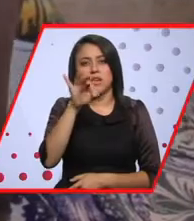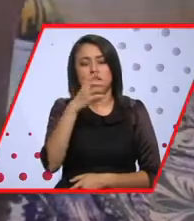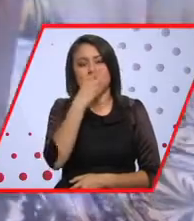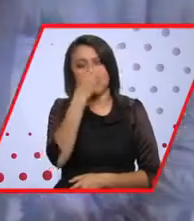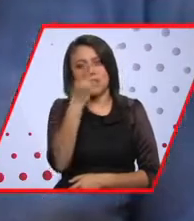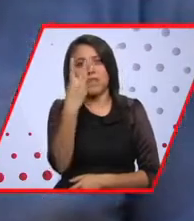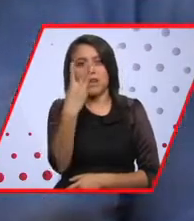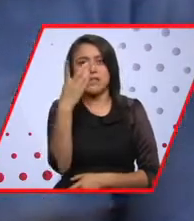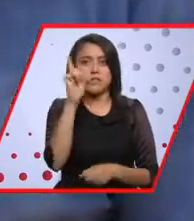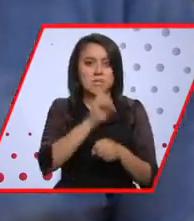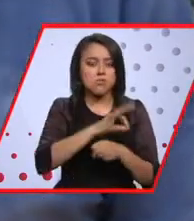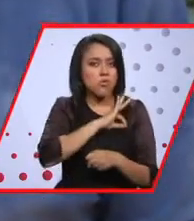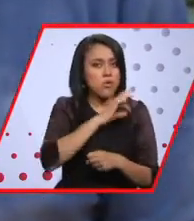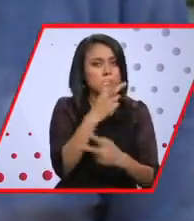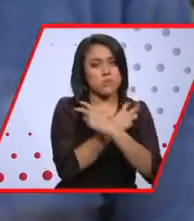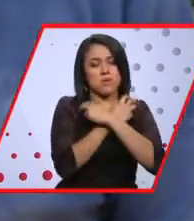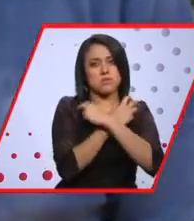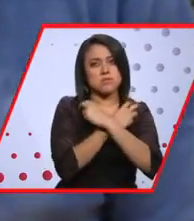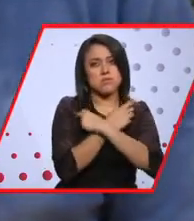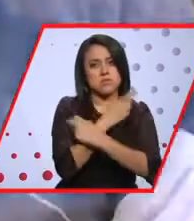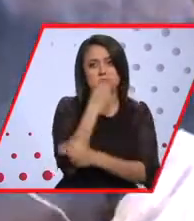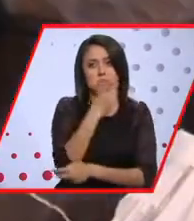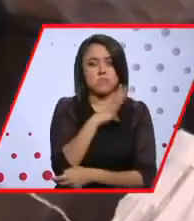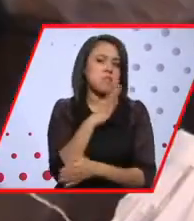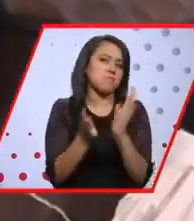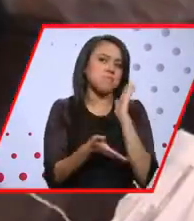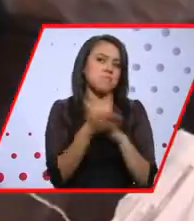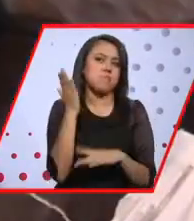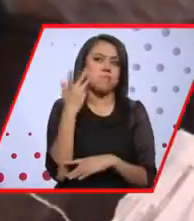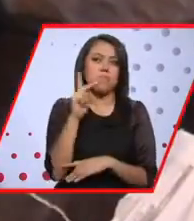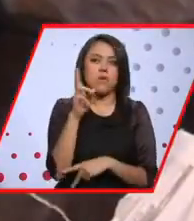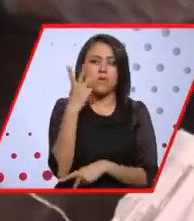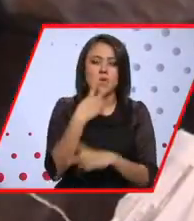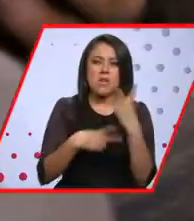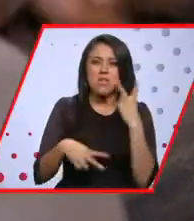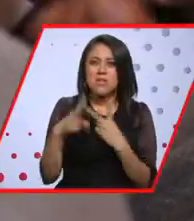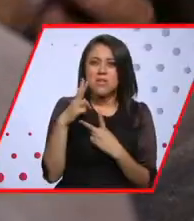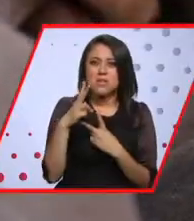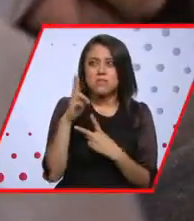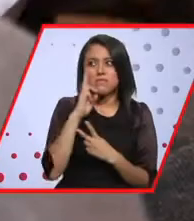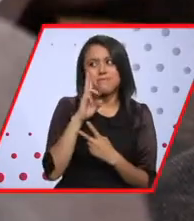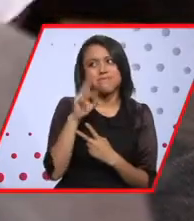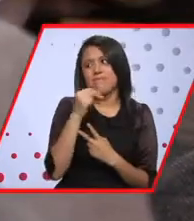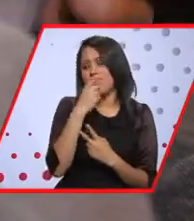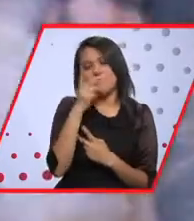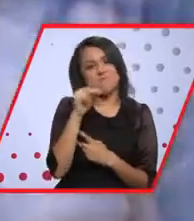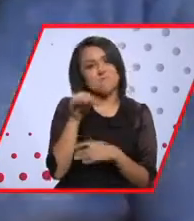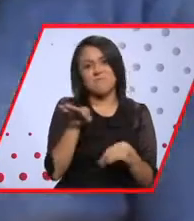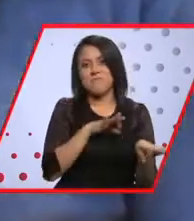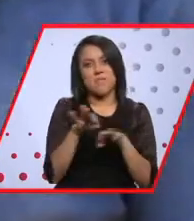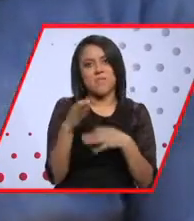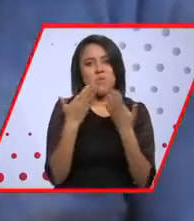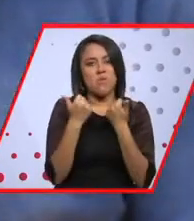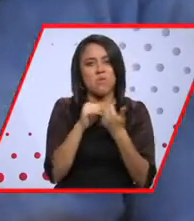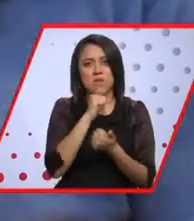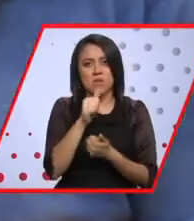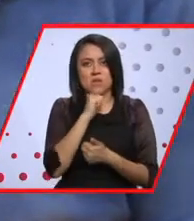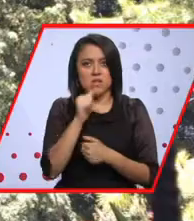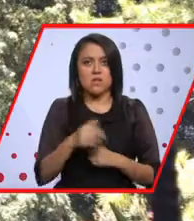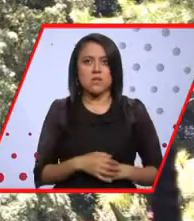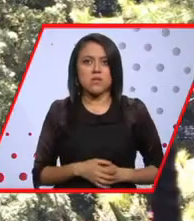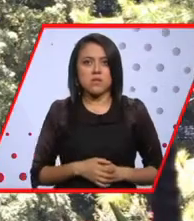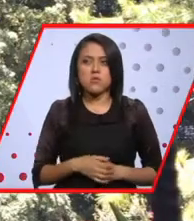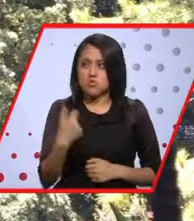vacaciones. Me dice que ya me tocan mis vacaciones, que me fuera. Pero a su regreso, ¿qué cree? Le dice que ya no tiene empleo. Les dije que les iba a meter una